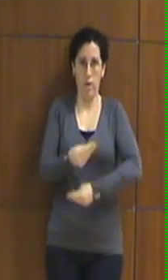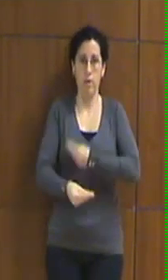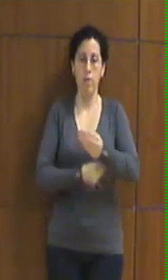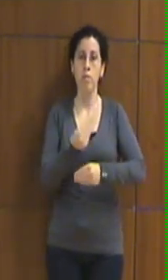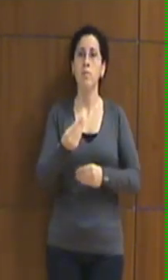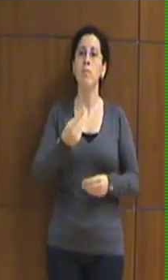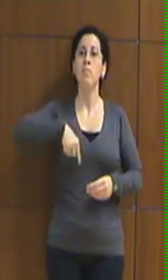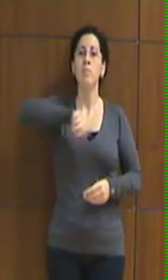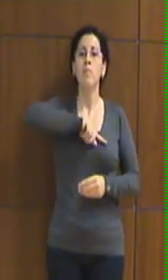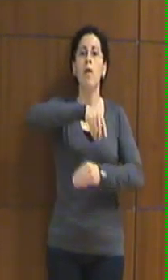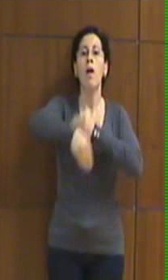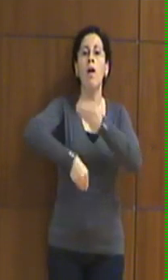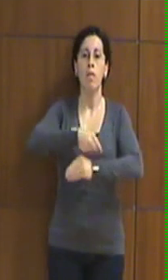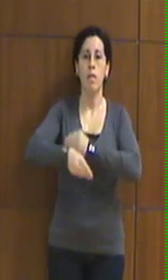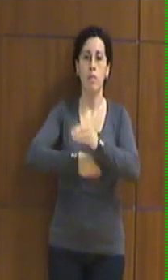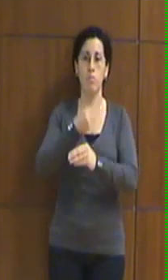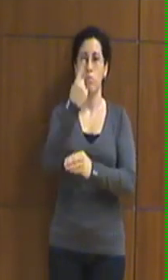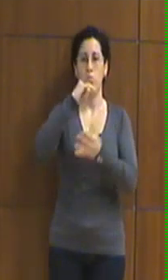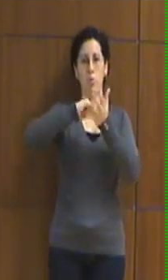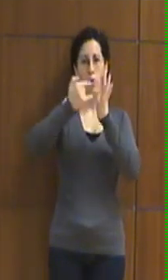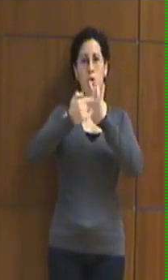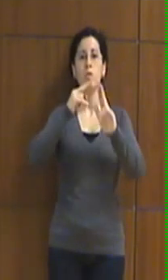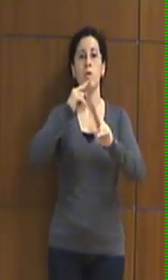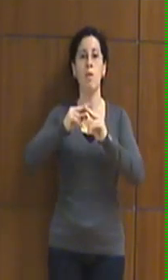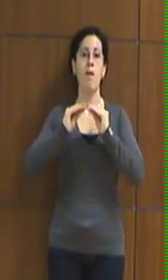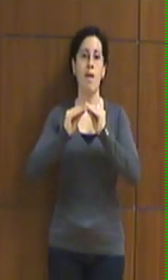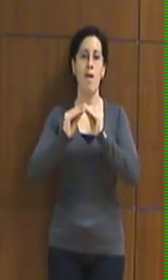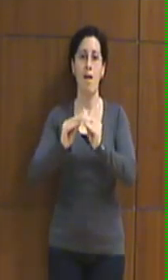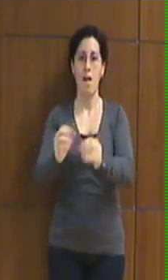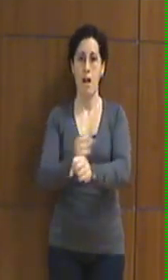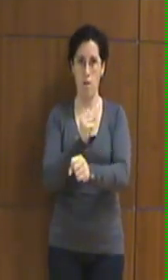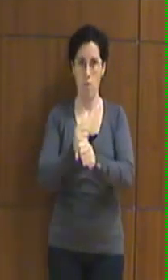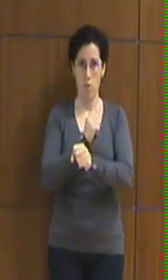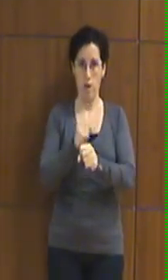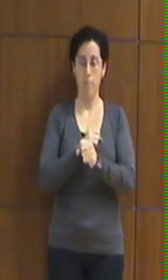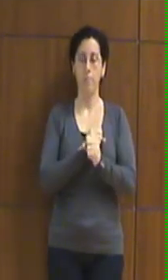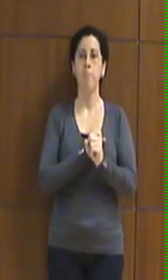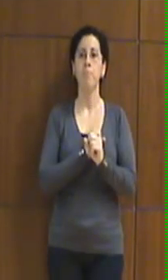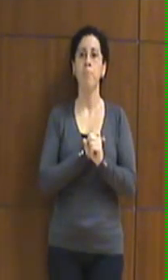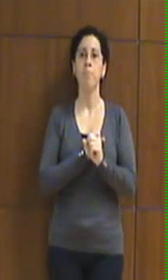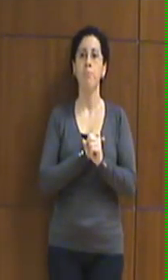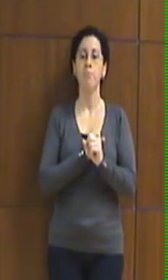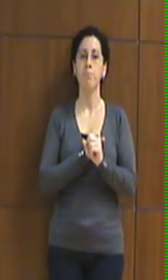desarrollando un proyecto que se llama Elabora a través de